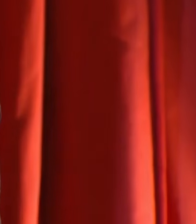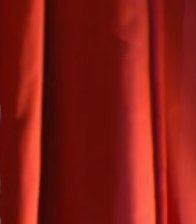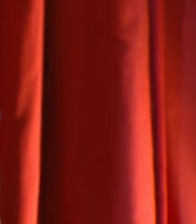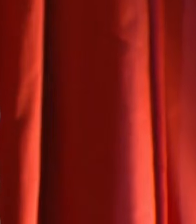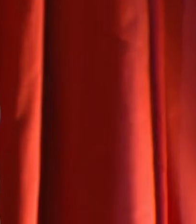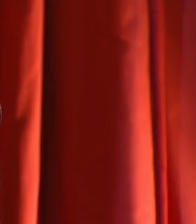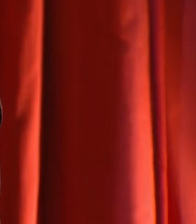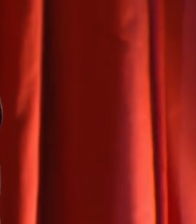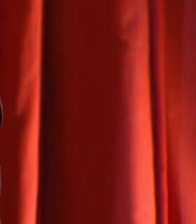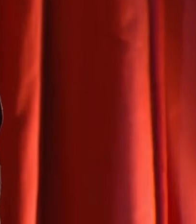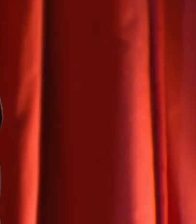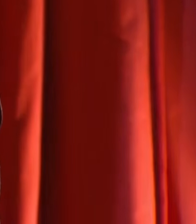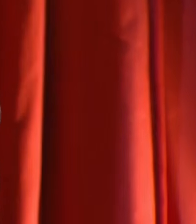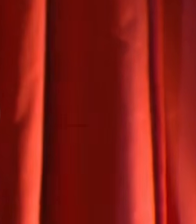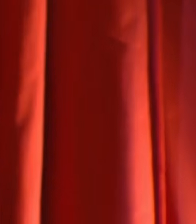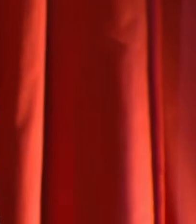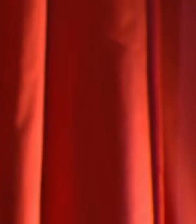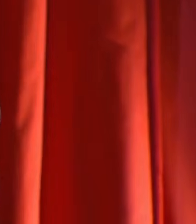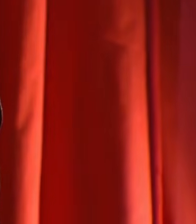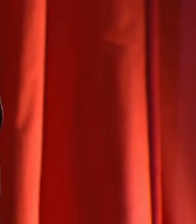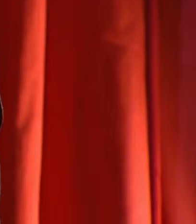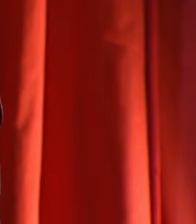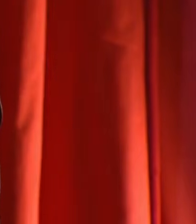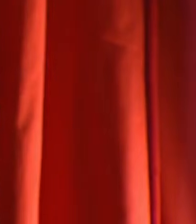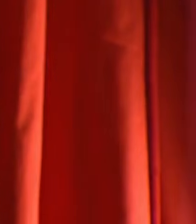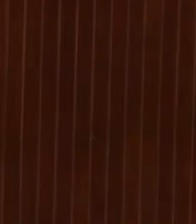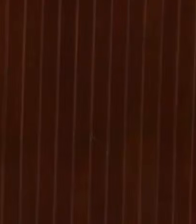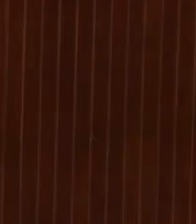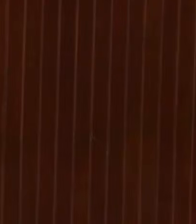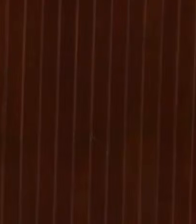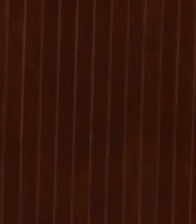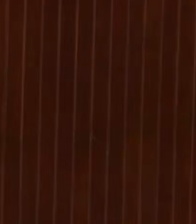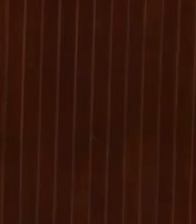Garantía para la recuperación del ferrocarril público. 8.